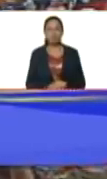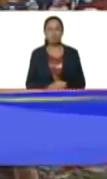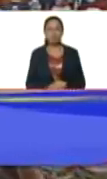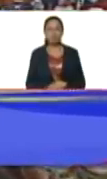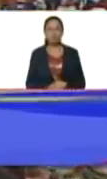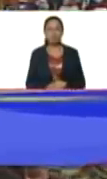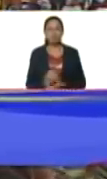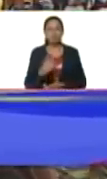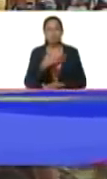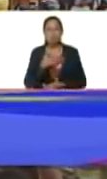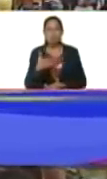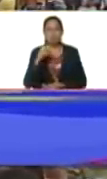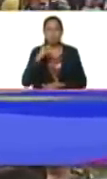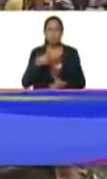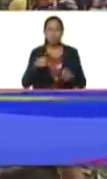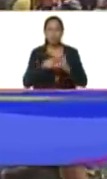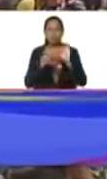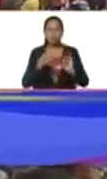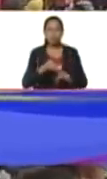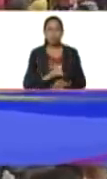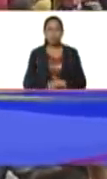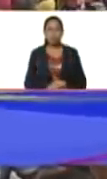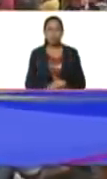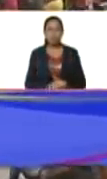Yo quisiera, fíjense, muy importante,